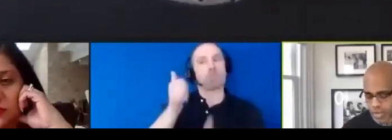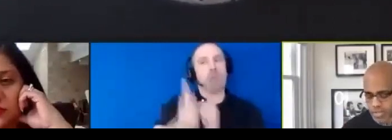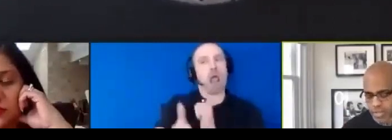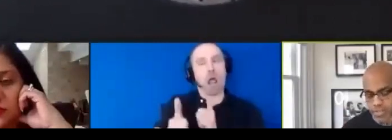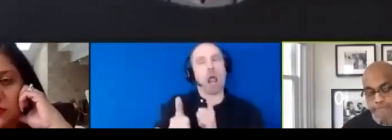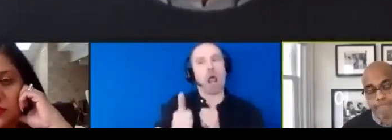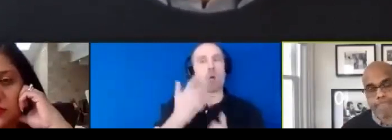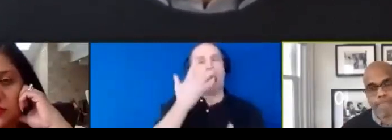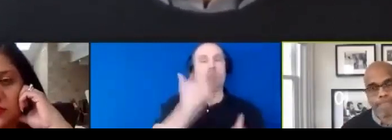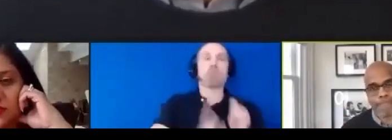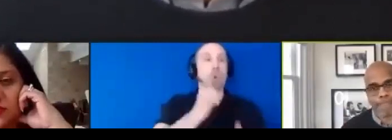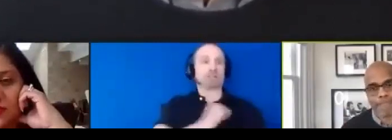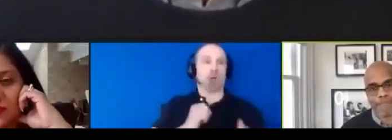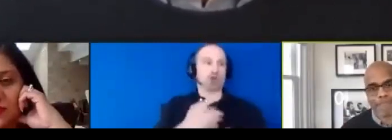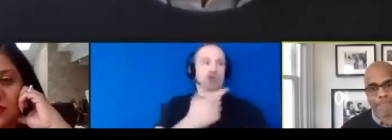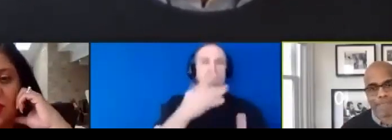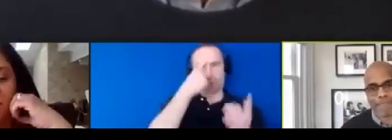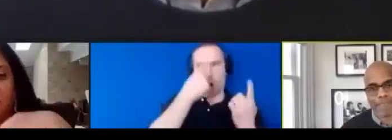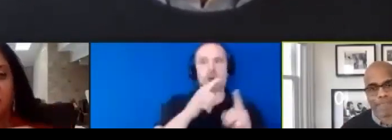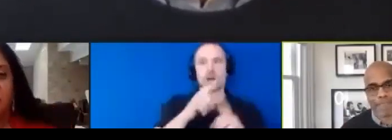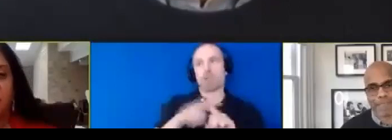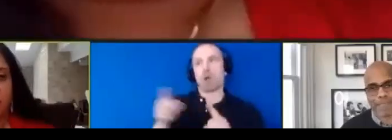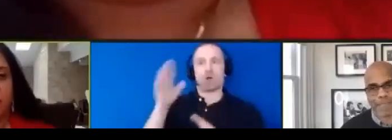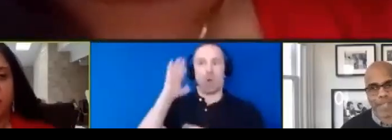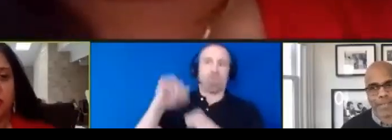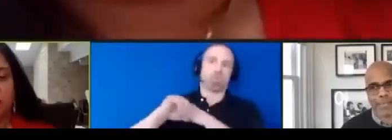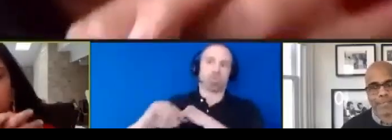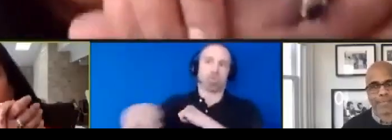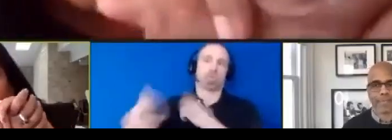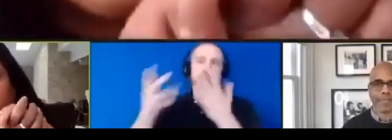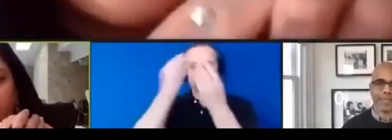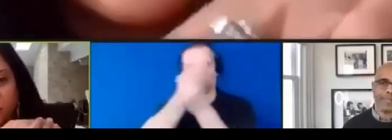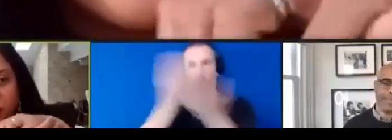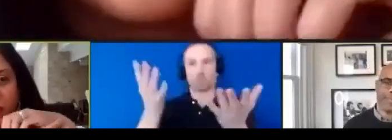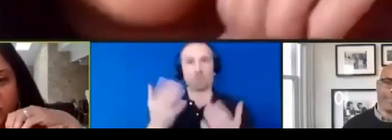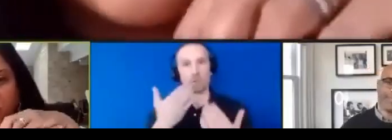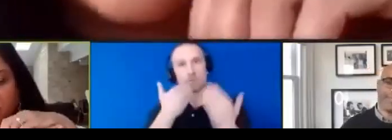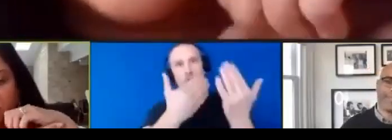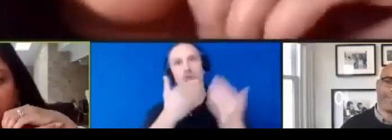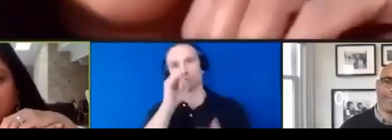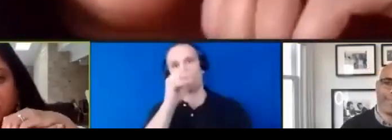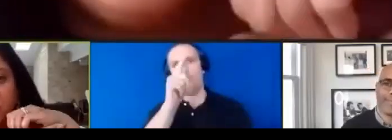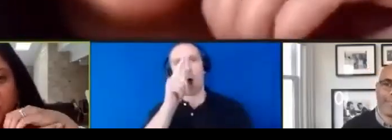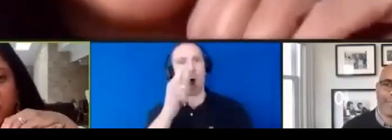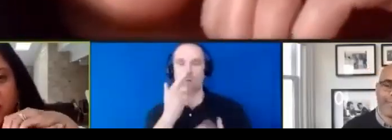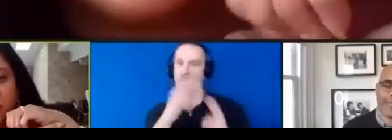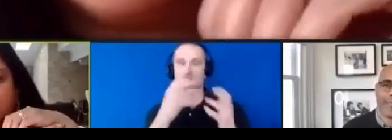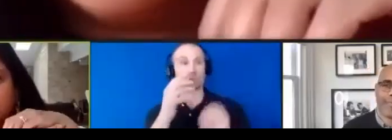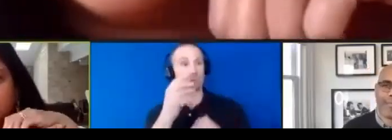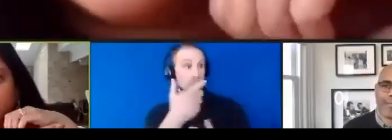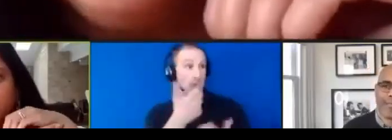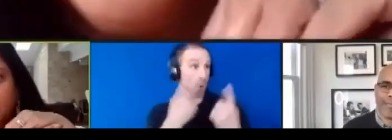estaba tratando de leer la ley la admira y eso tomará como 10 horas